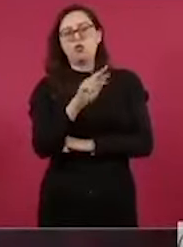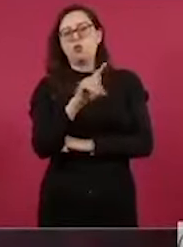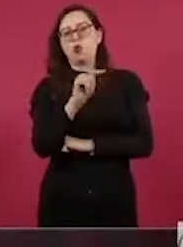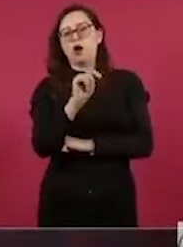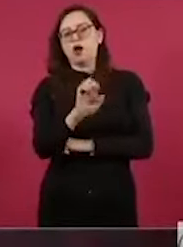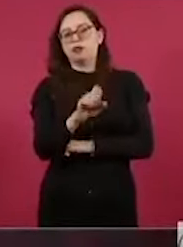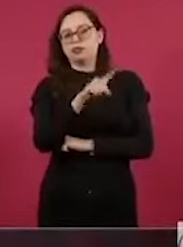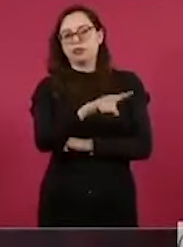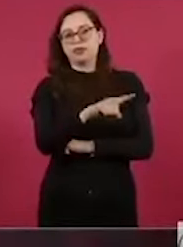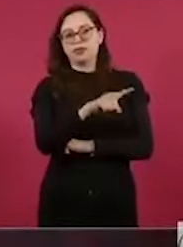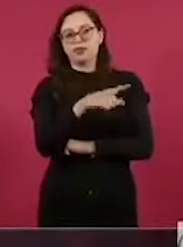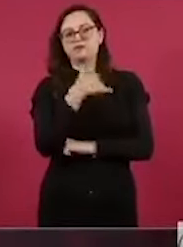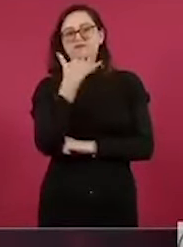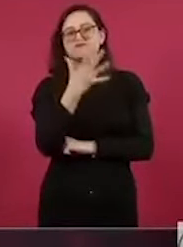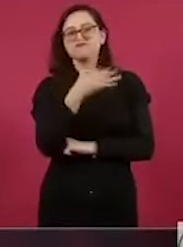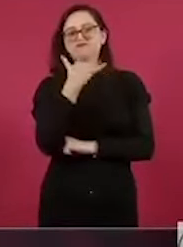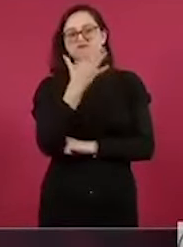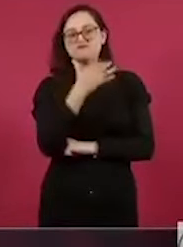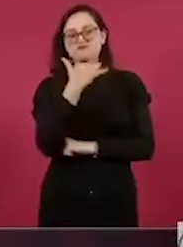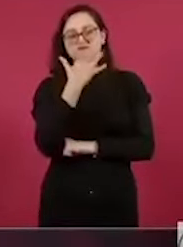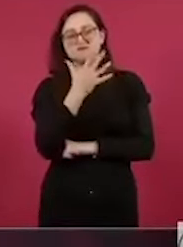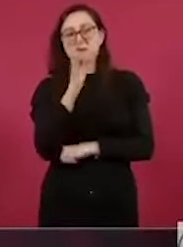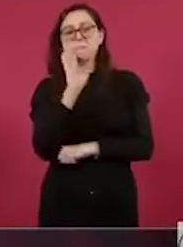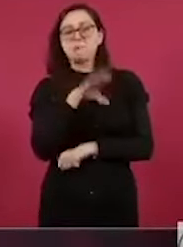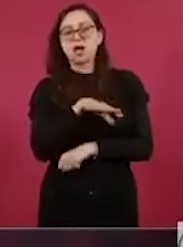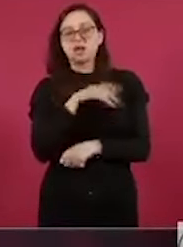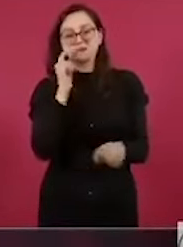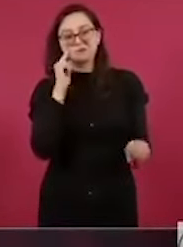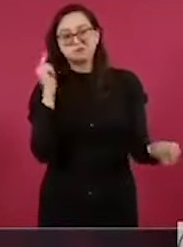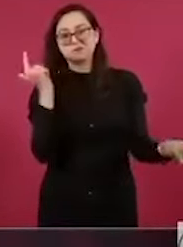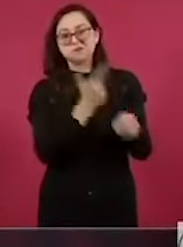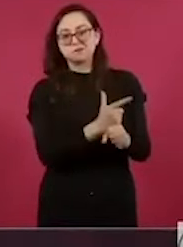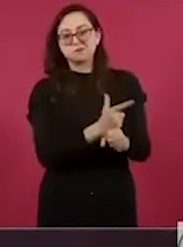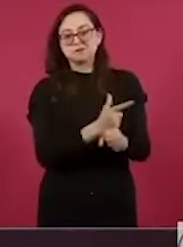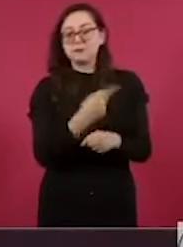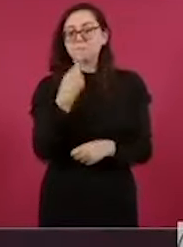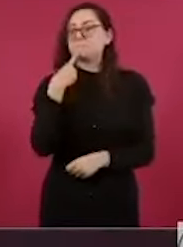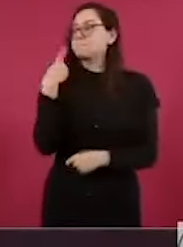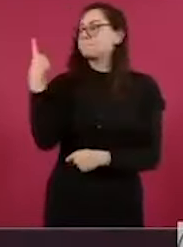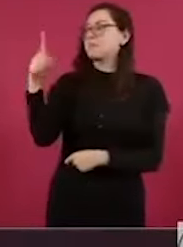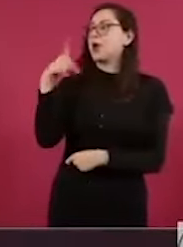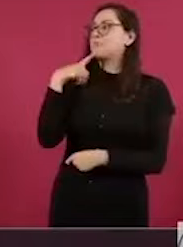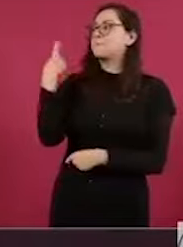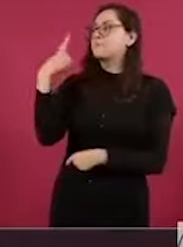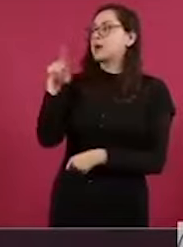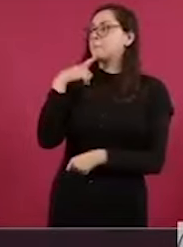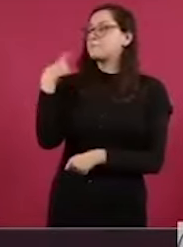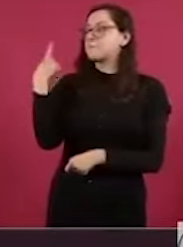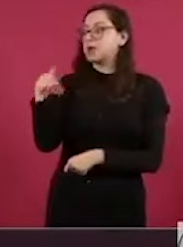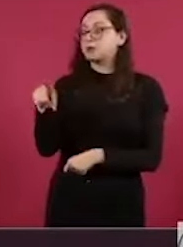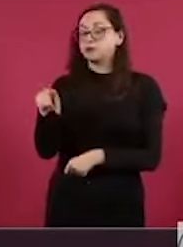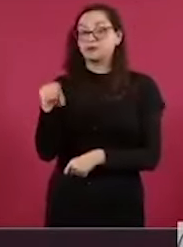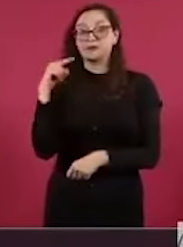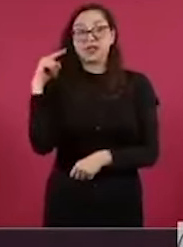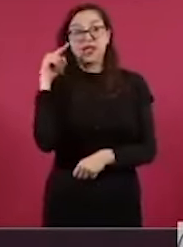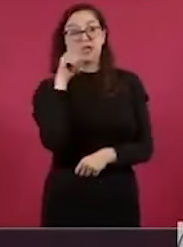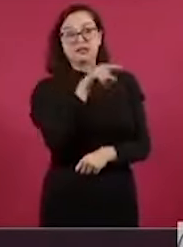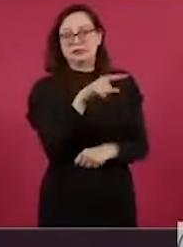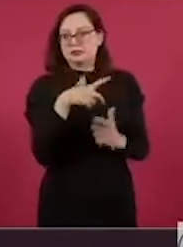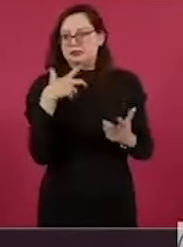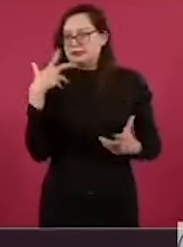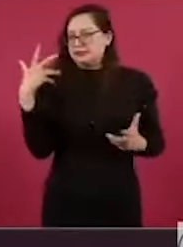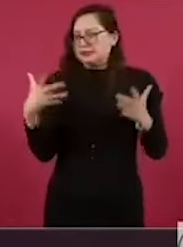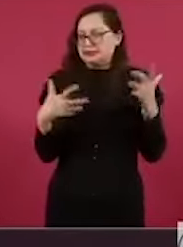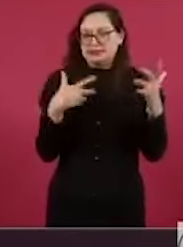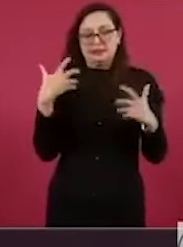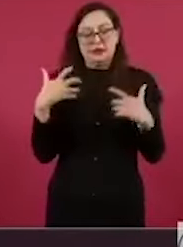Duarte Que tuvo que irse a Estados Unidos allá fue